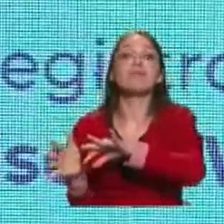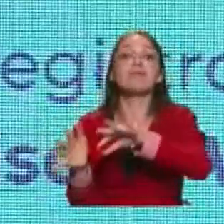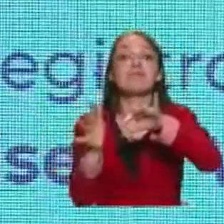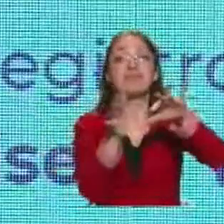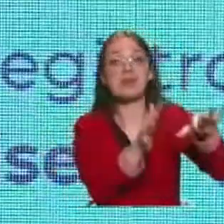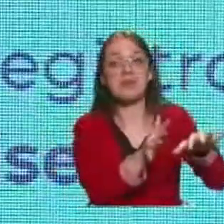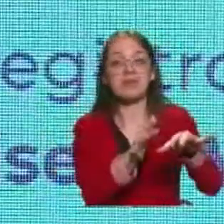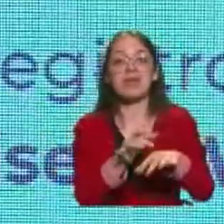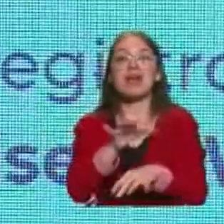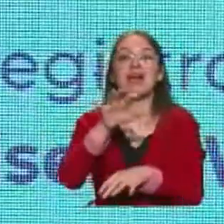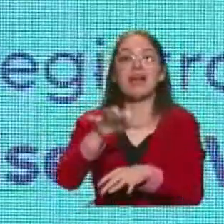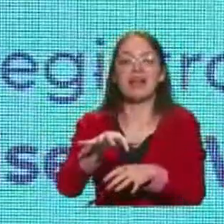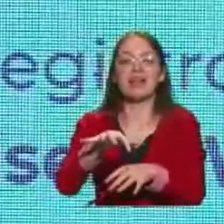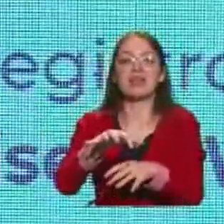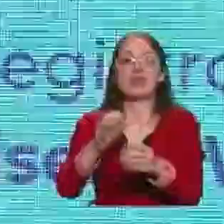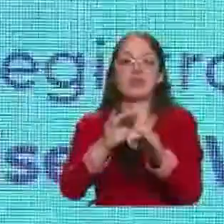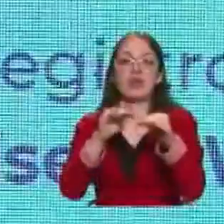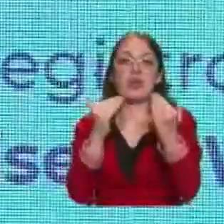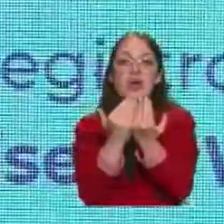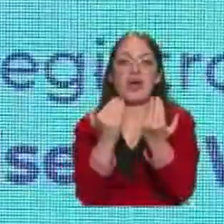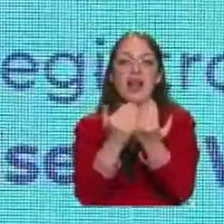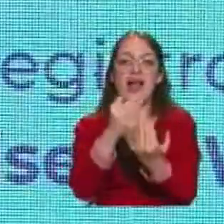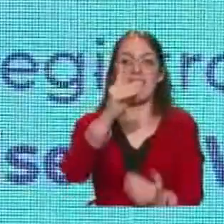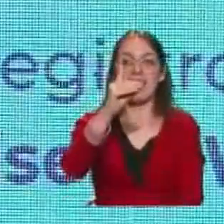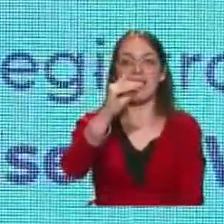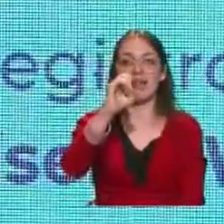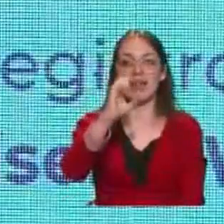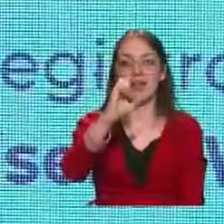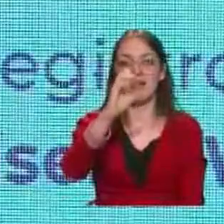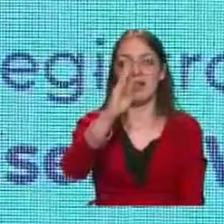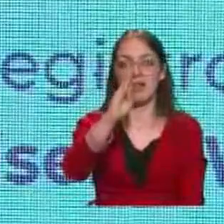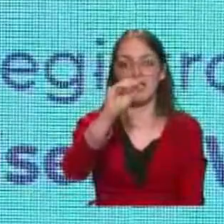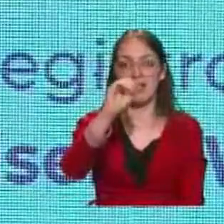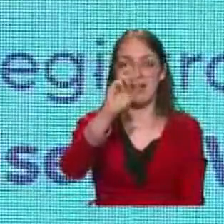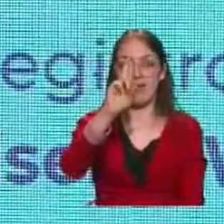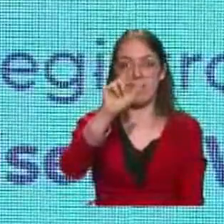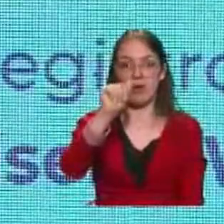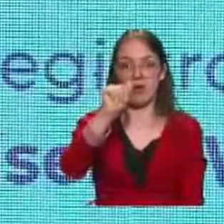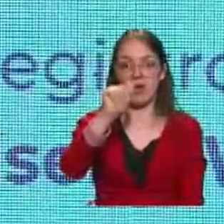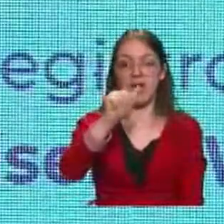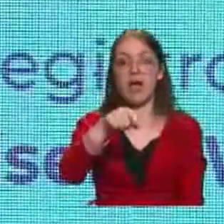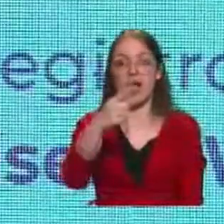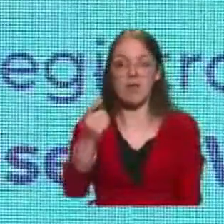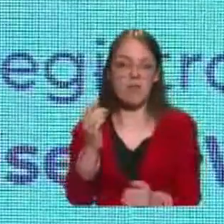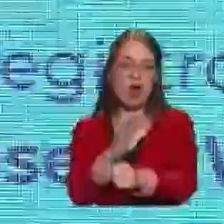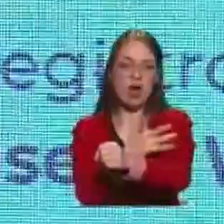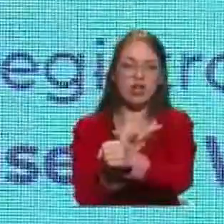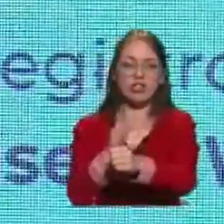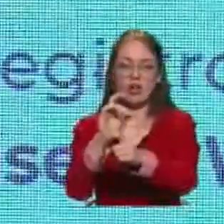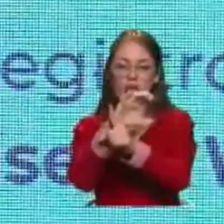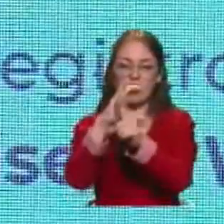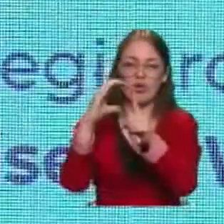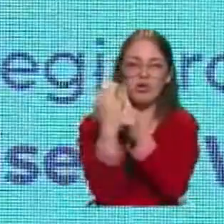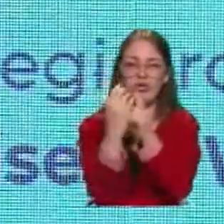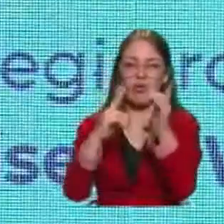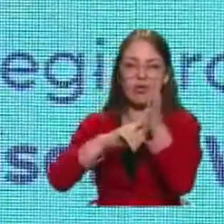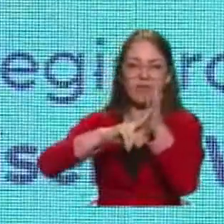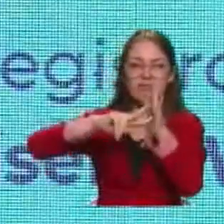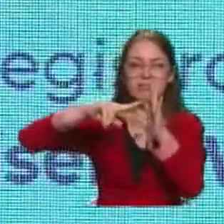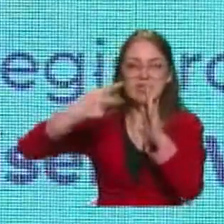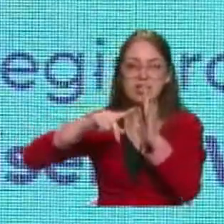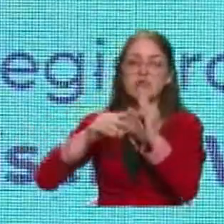mismo camino ofertar todo el proceso cultural desde la virtualidad pero además cultura y tecnología